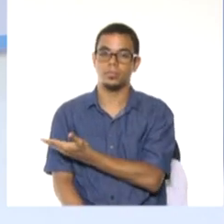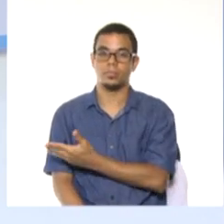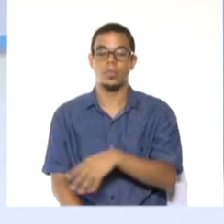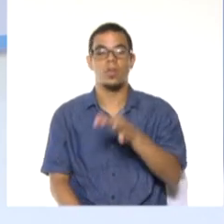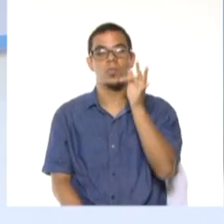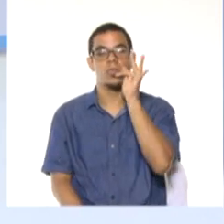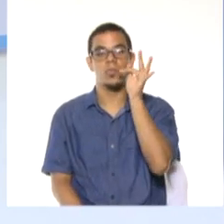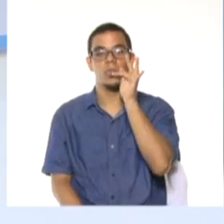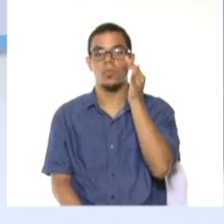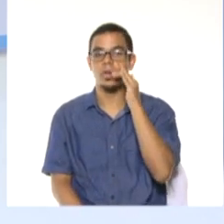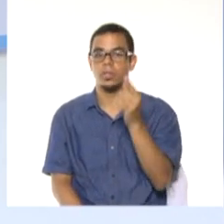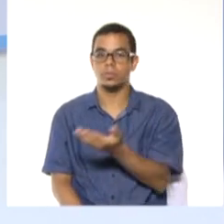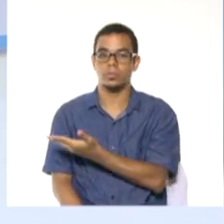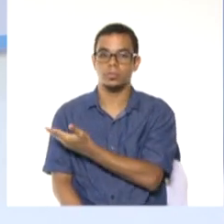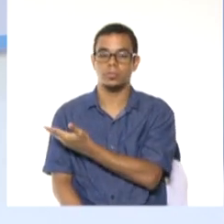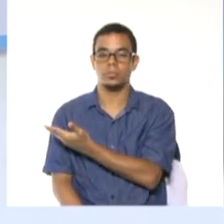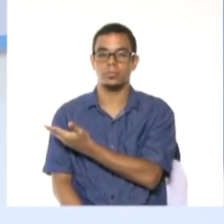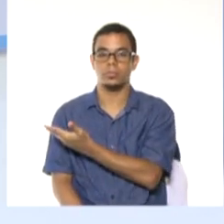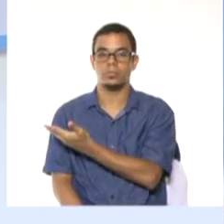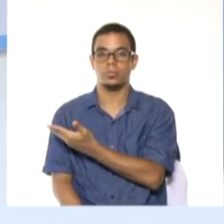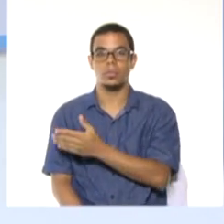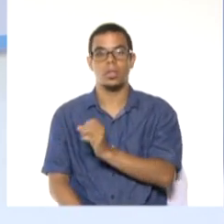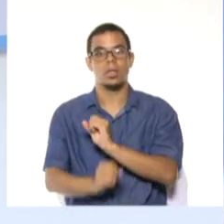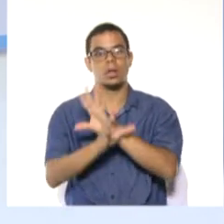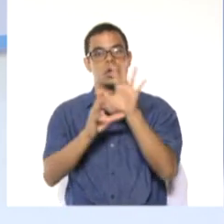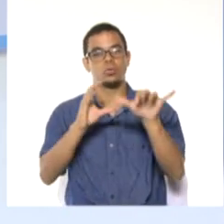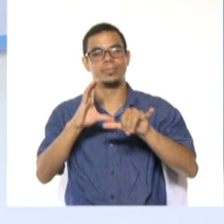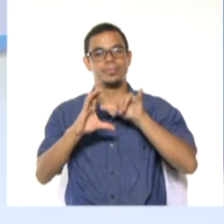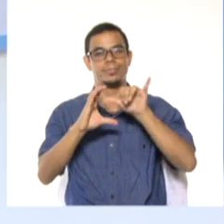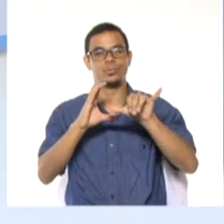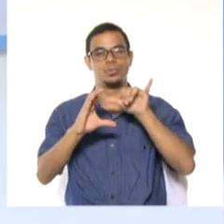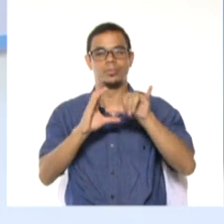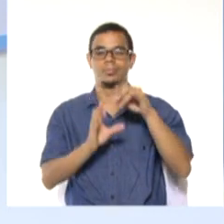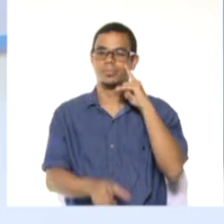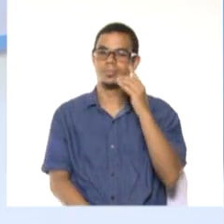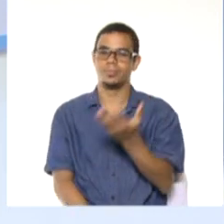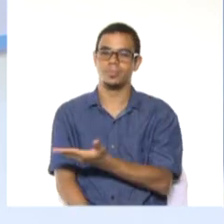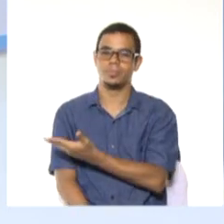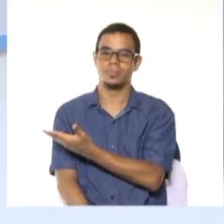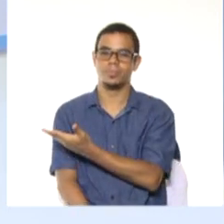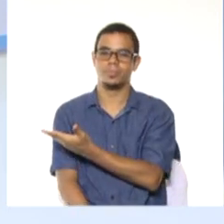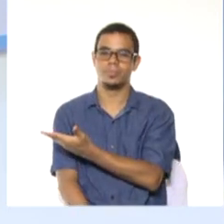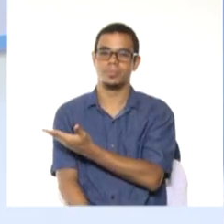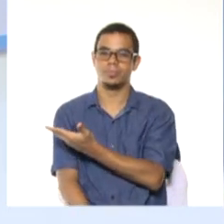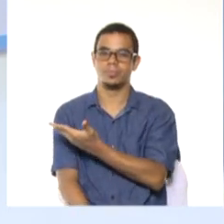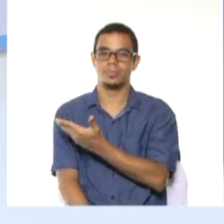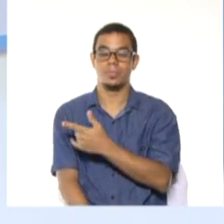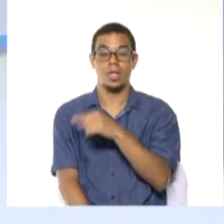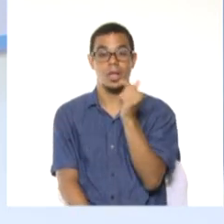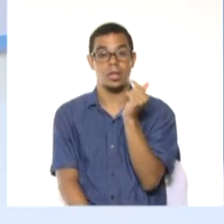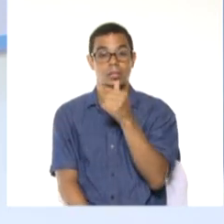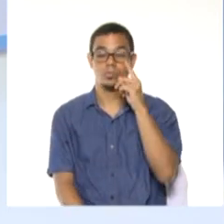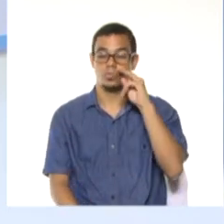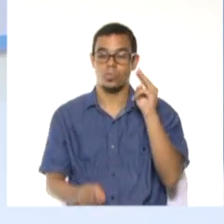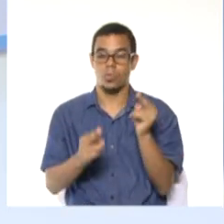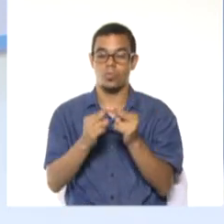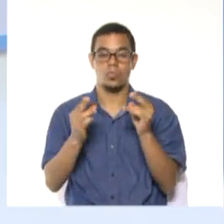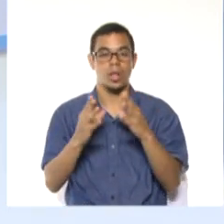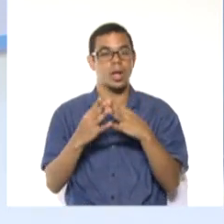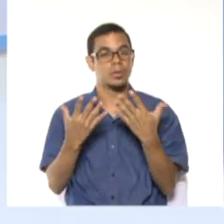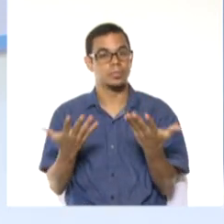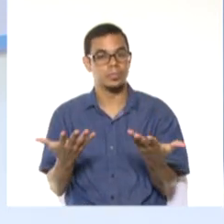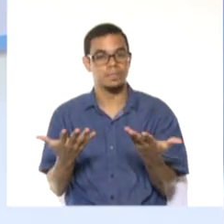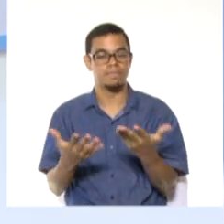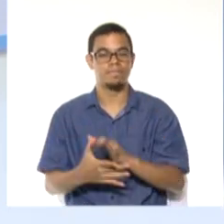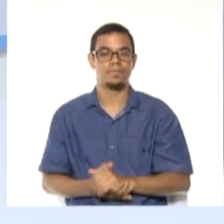por Facebook Vive Televisión y por supuesto nuestro canal de YouTube Vive TV Oficial para que allí puedan ver todas